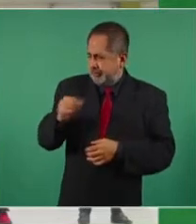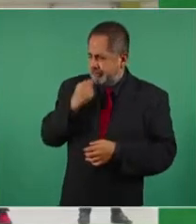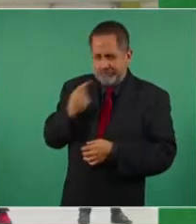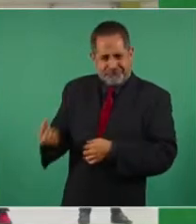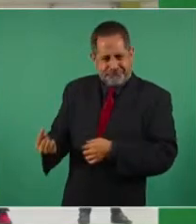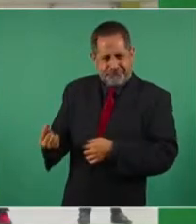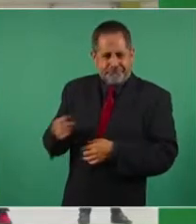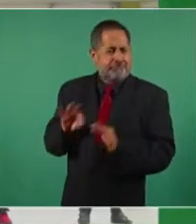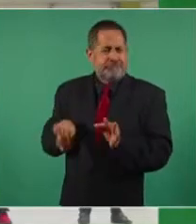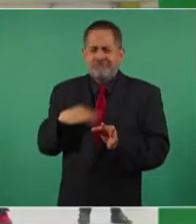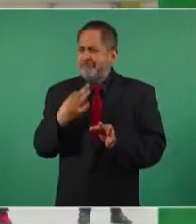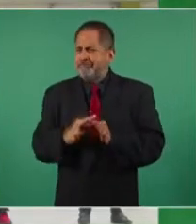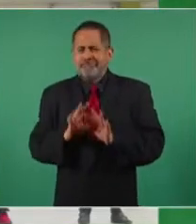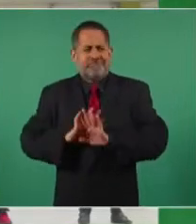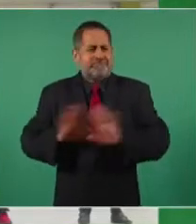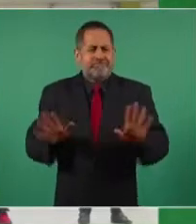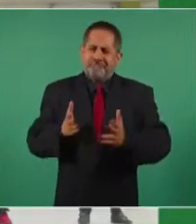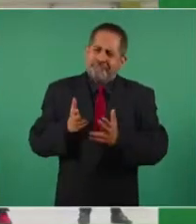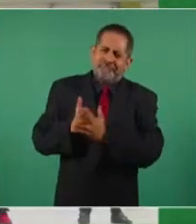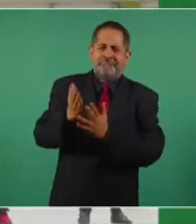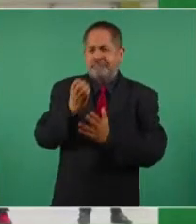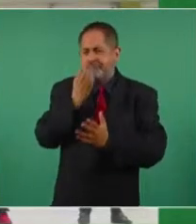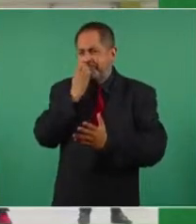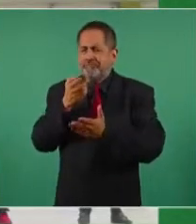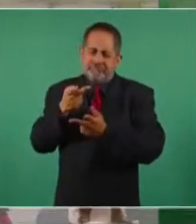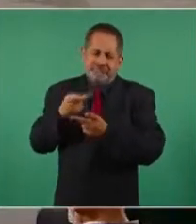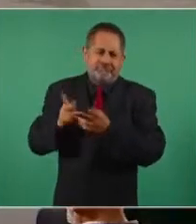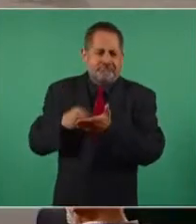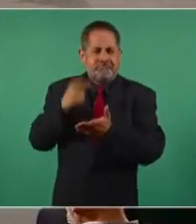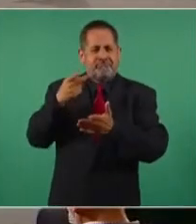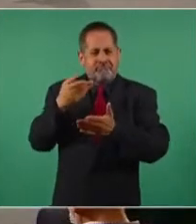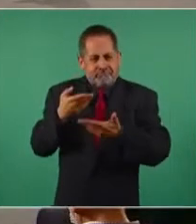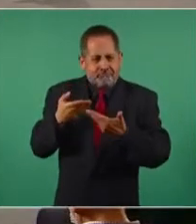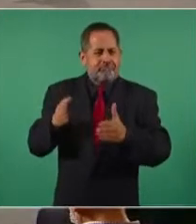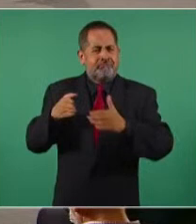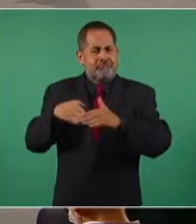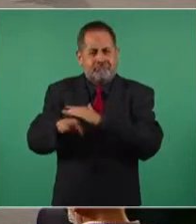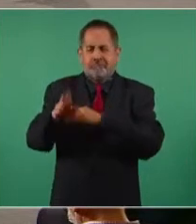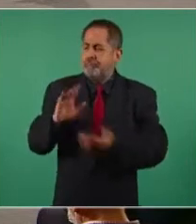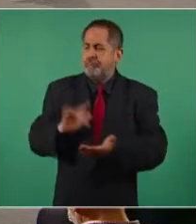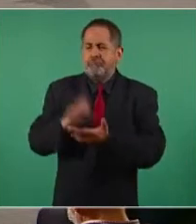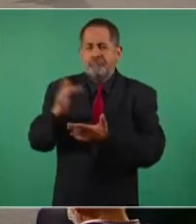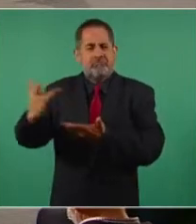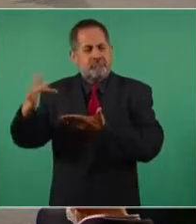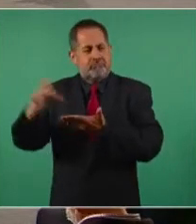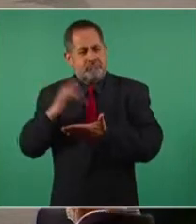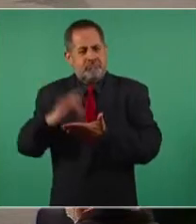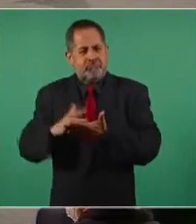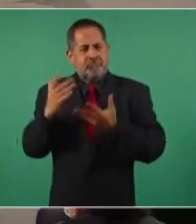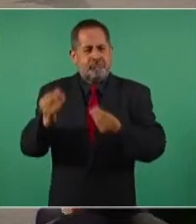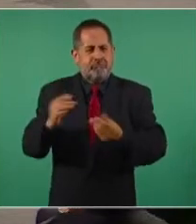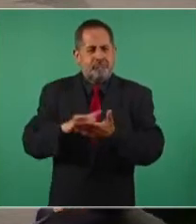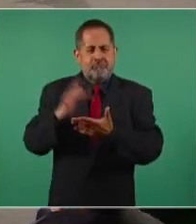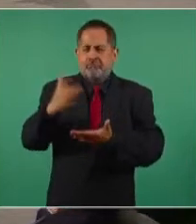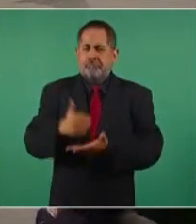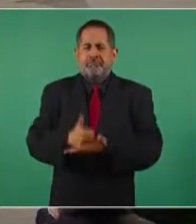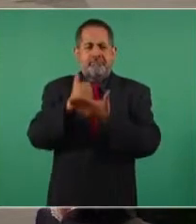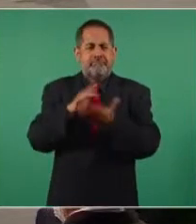ya están listos para regresar a clases drásticas porque sufrió porque respaldamos ya por este regreso